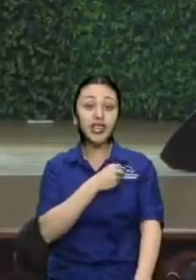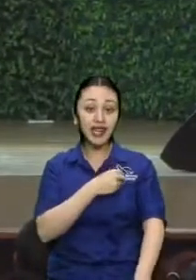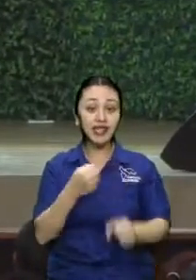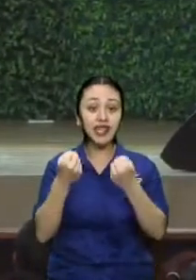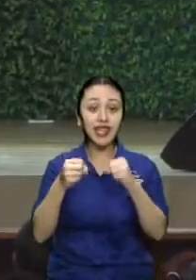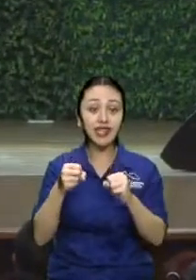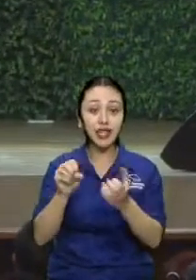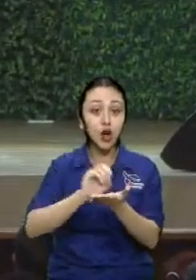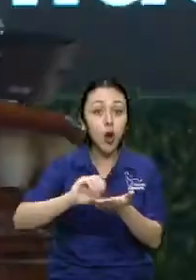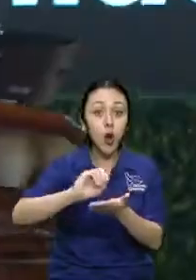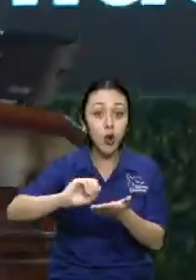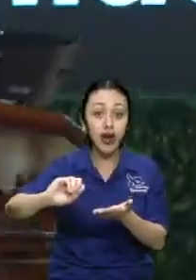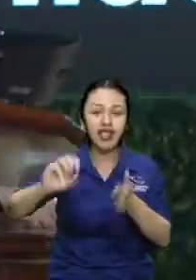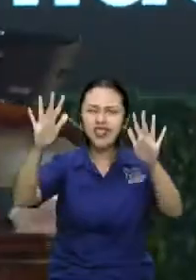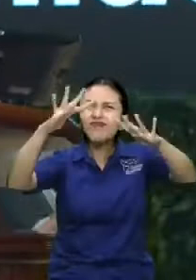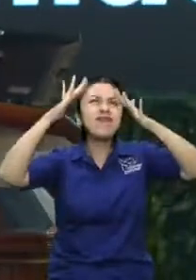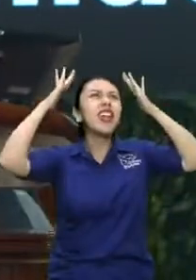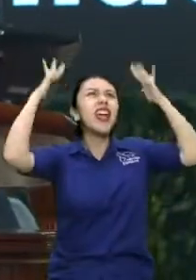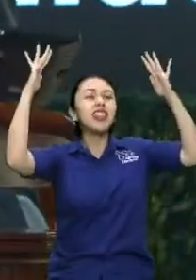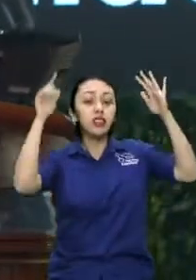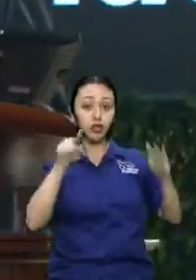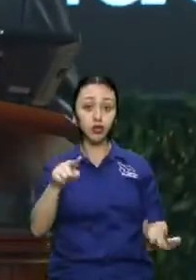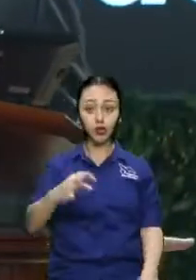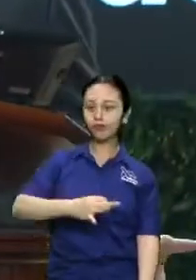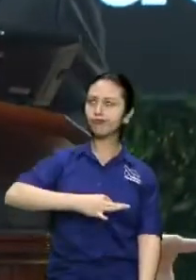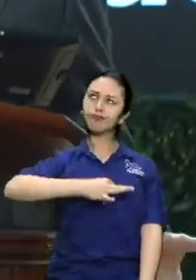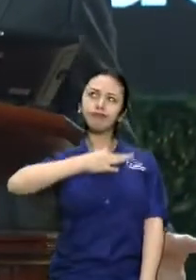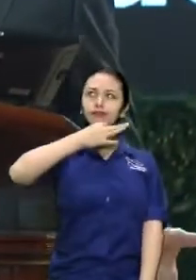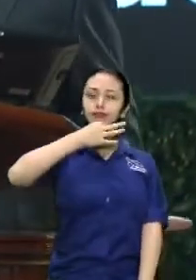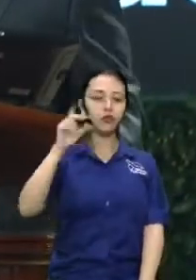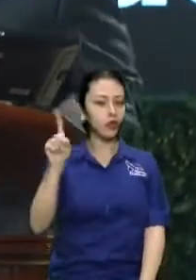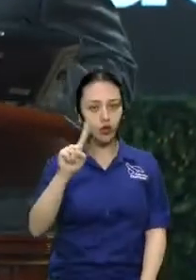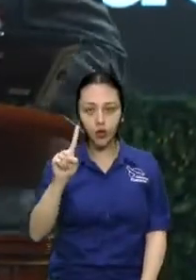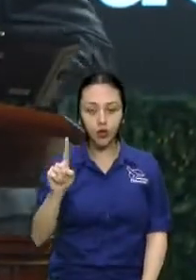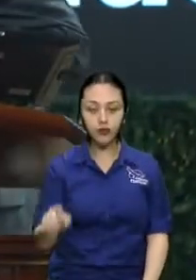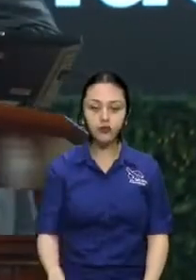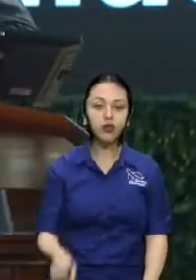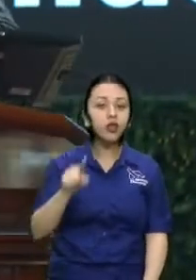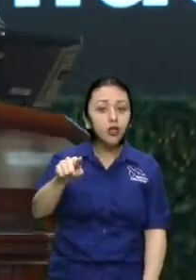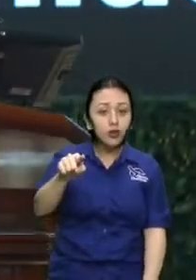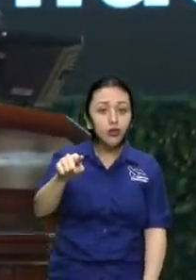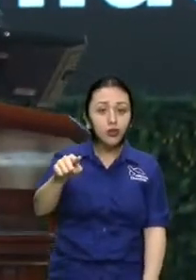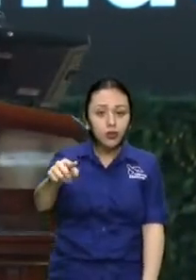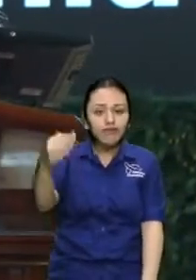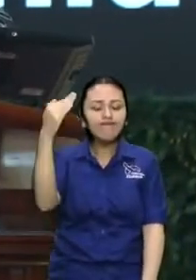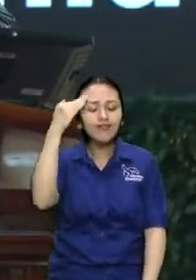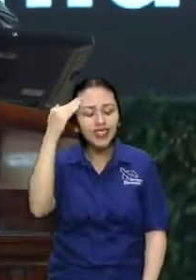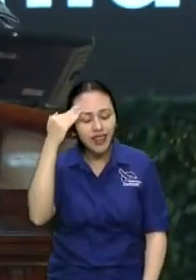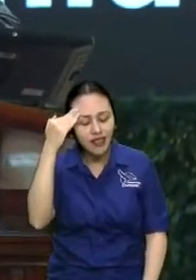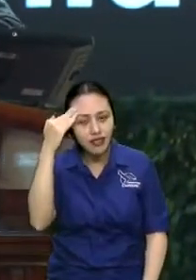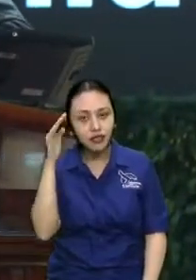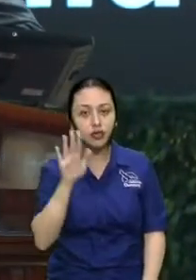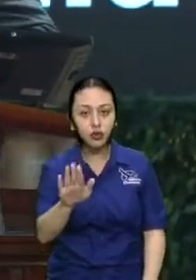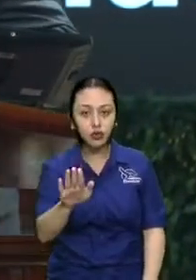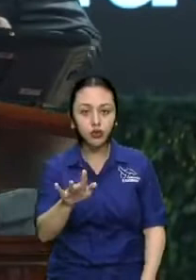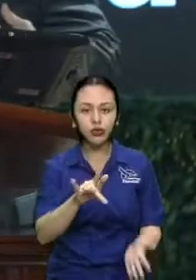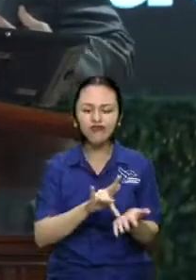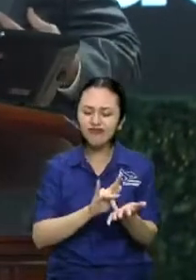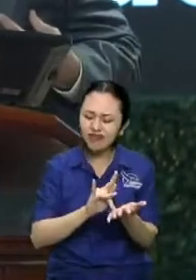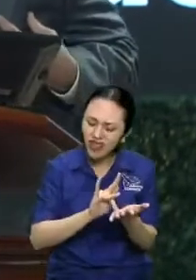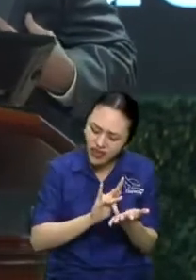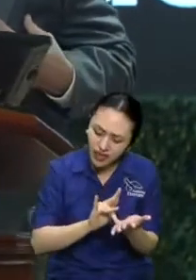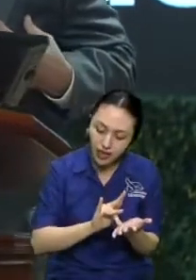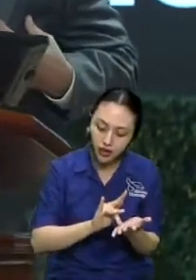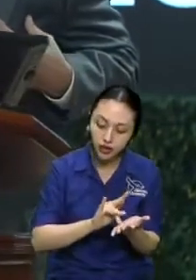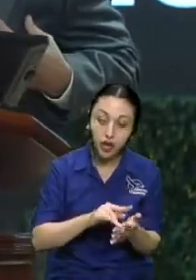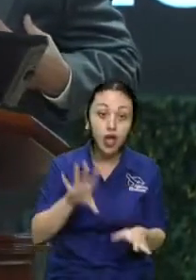Reconoce tu debilidad. Sí, la Biblia eso es lo que dice. La Biblia dice, cuando yo soy débil, entonces soy